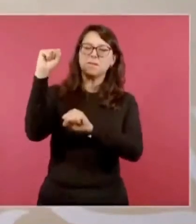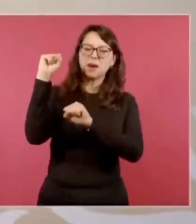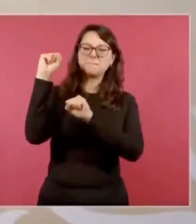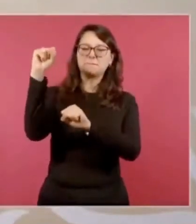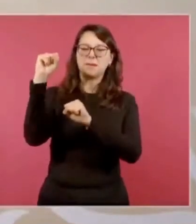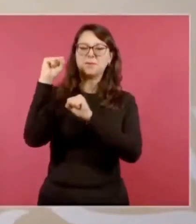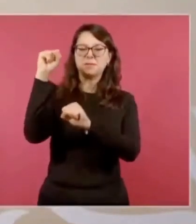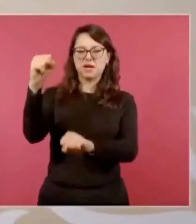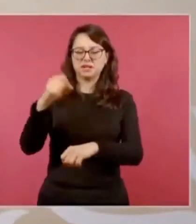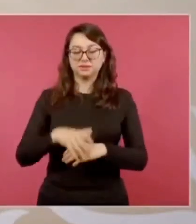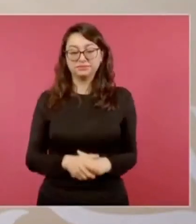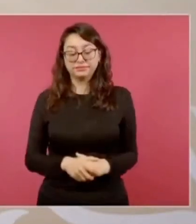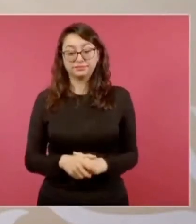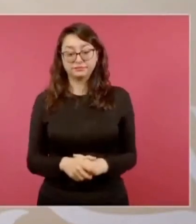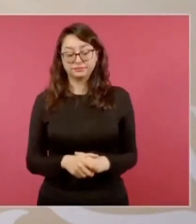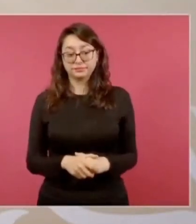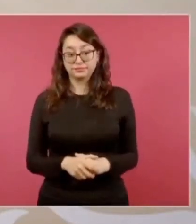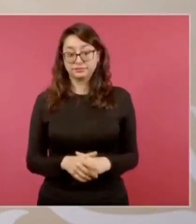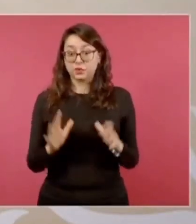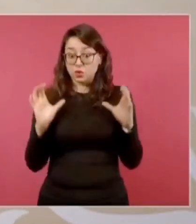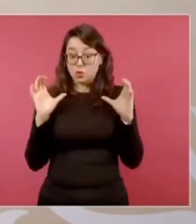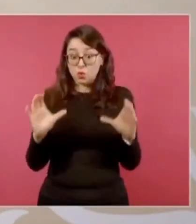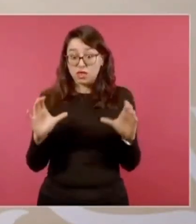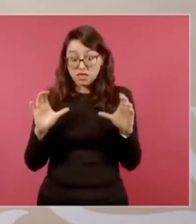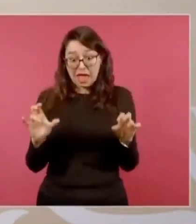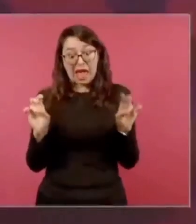no te dejes engañar